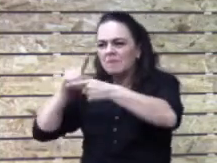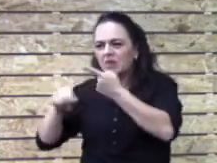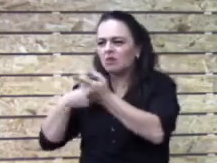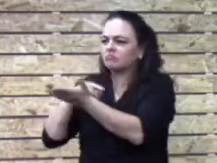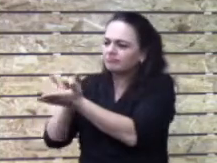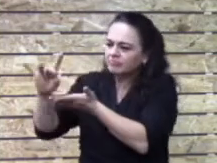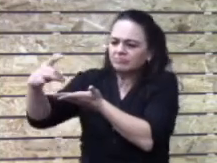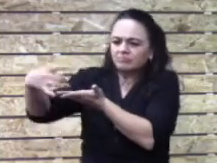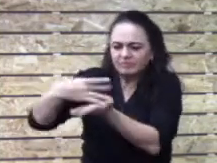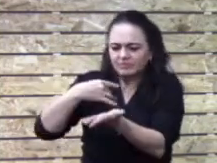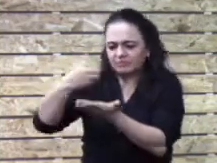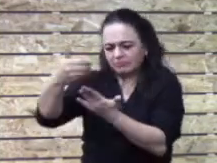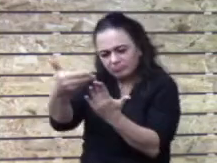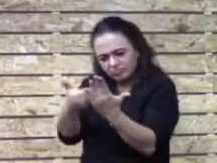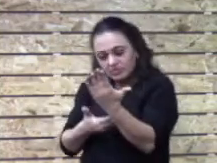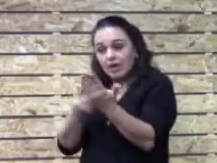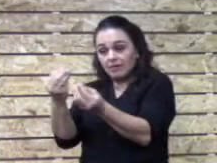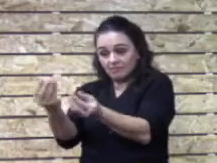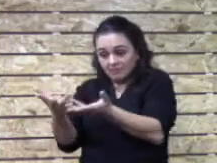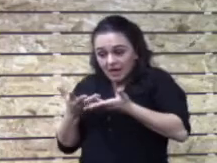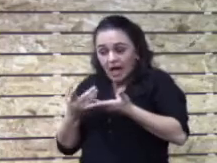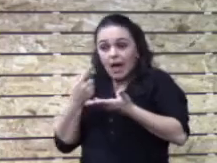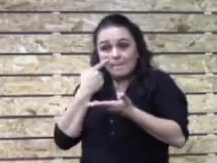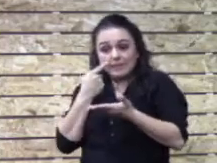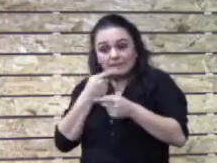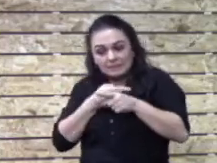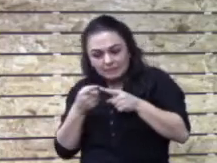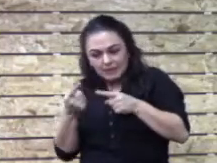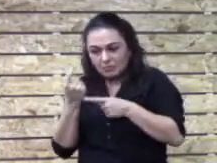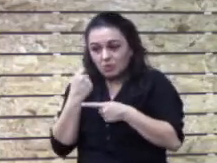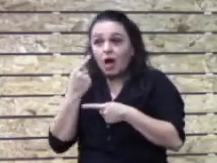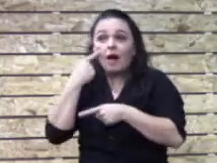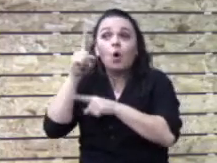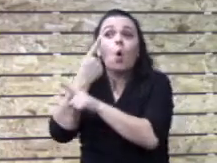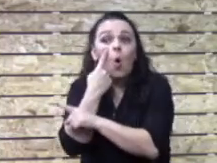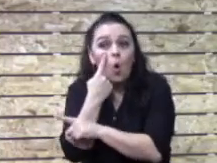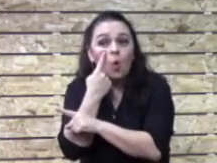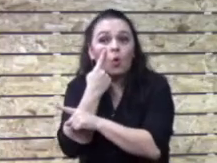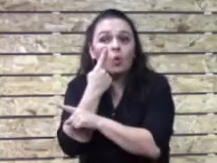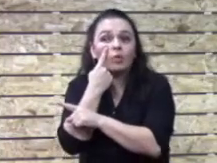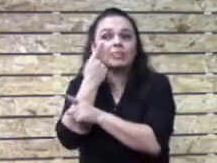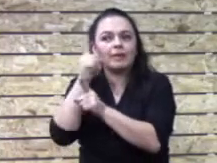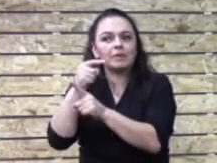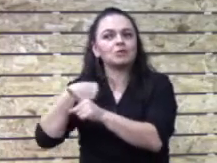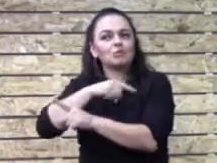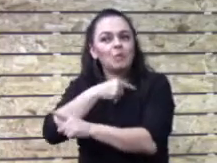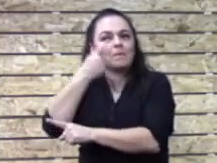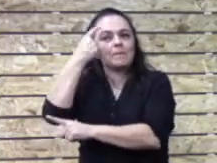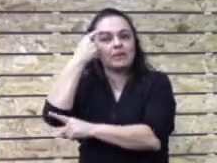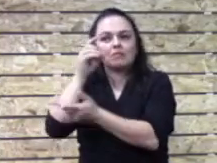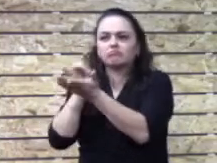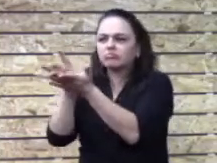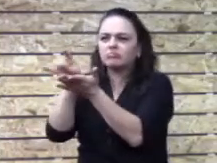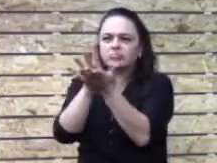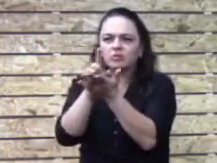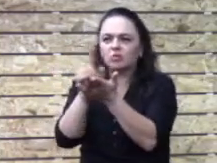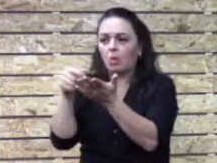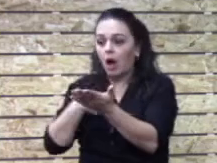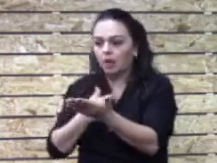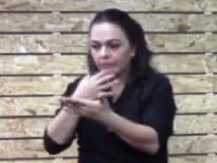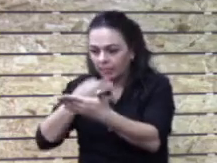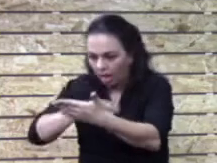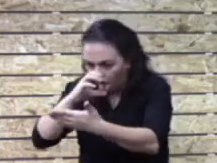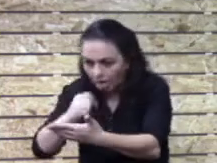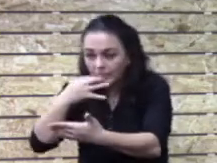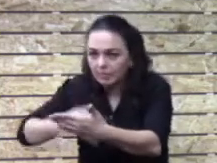debemos siempre chequear que sea la información correcta y apropiada. No mandemos de una las cosas, pensémoslo un poco. Pero alguien me manda un